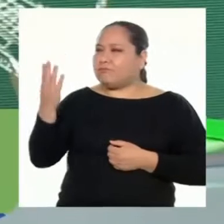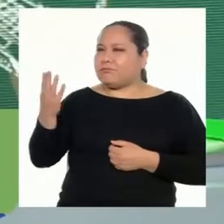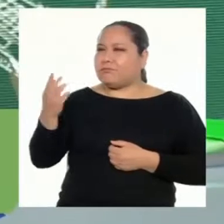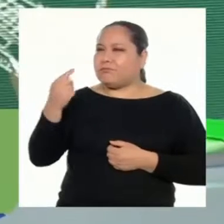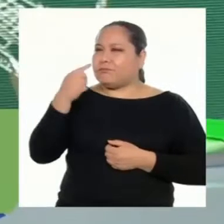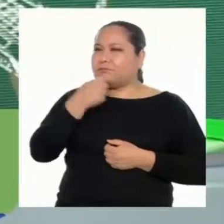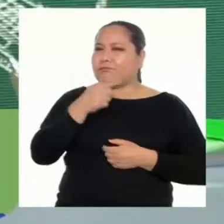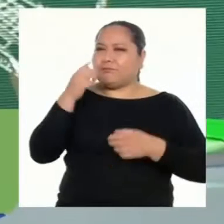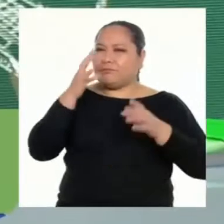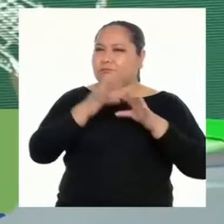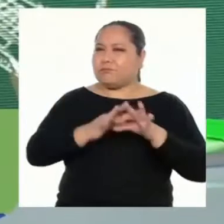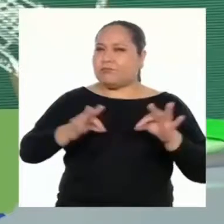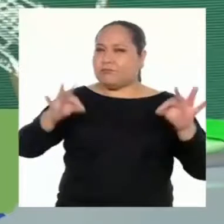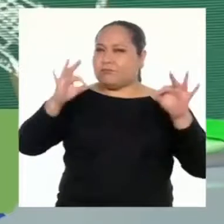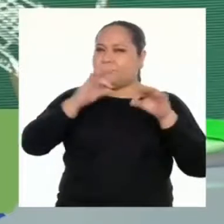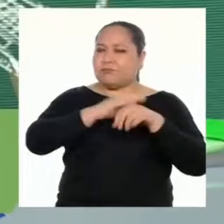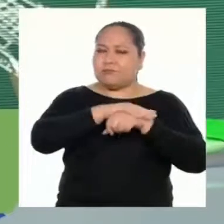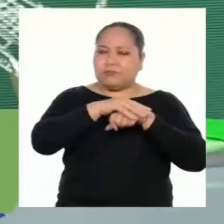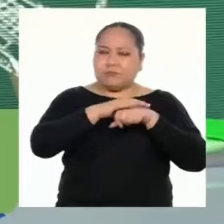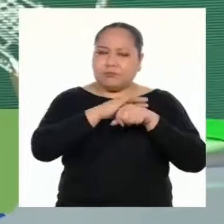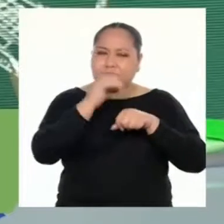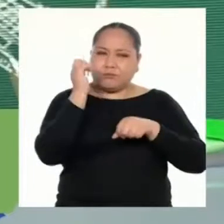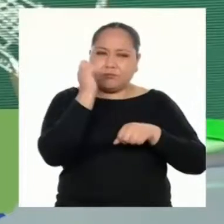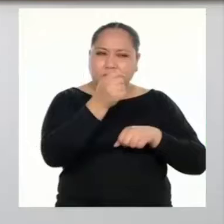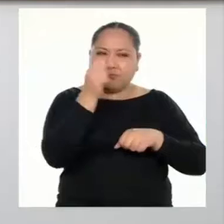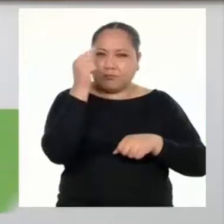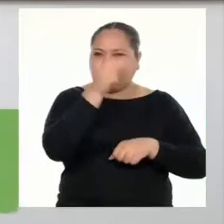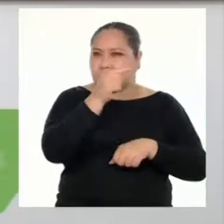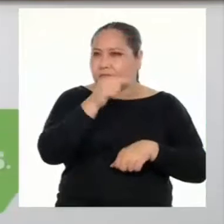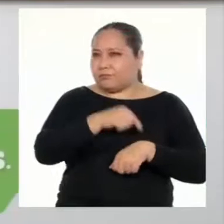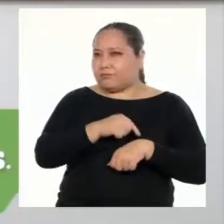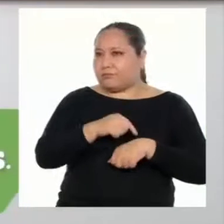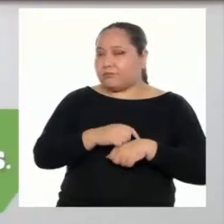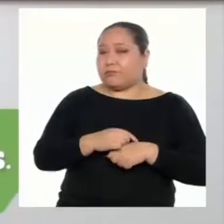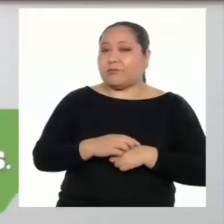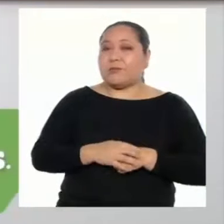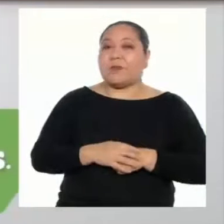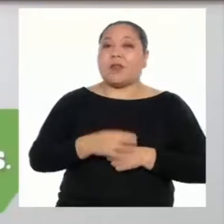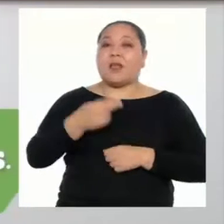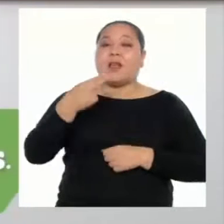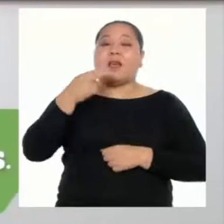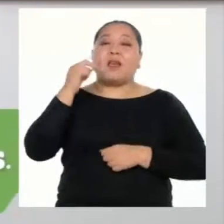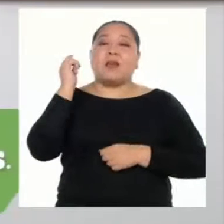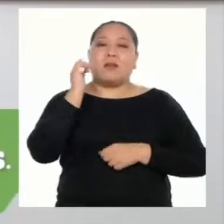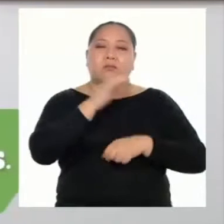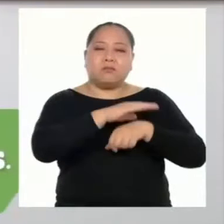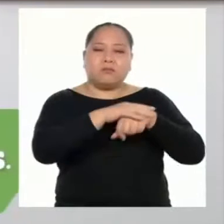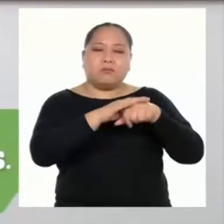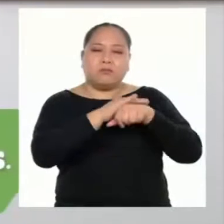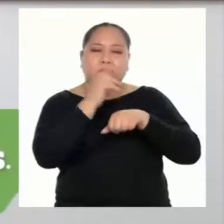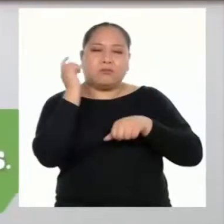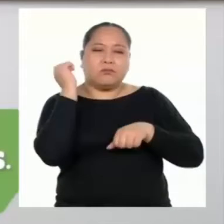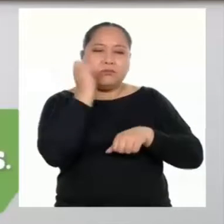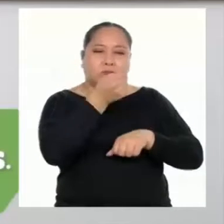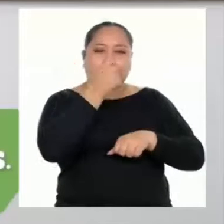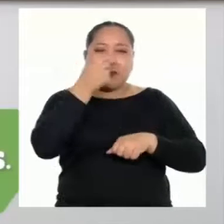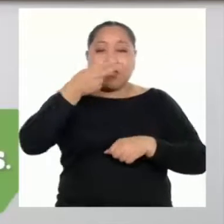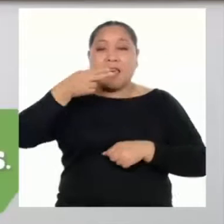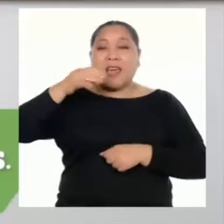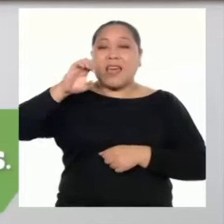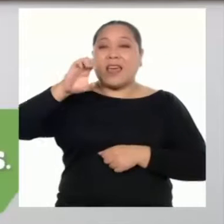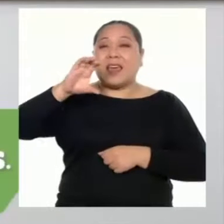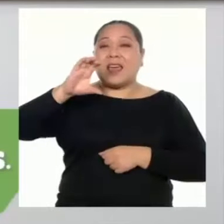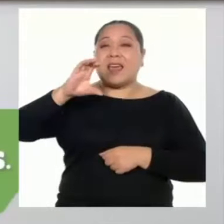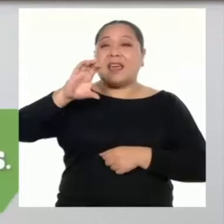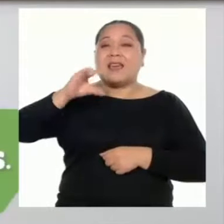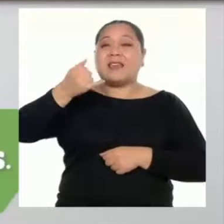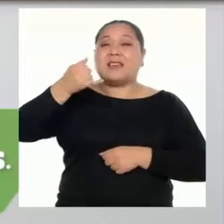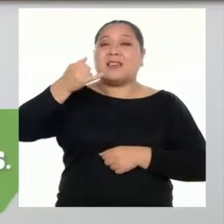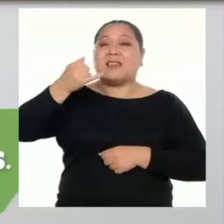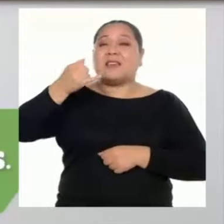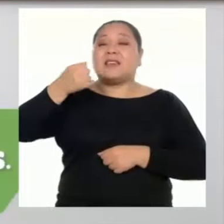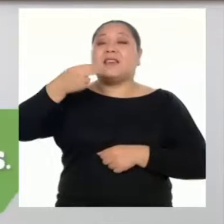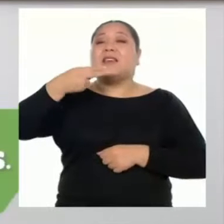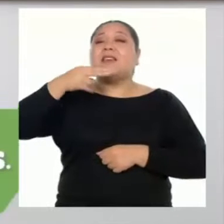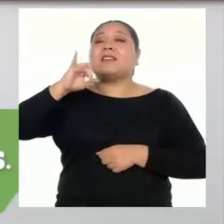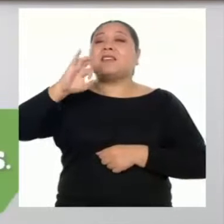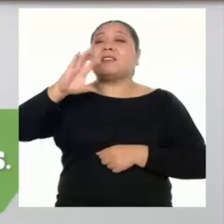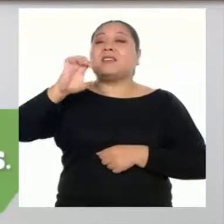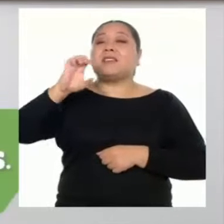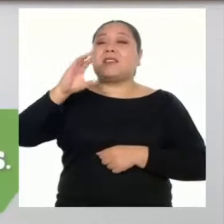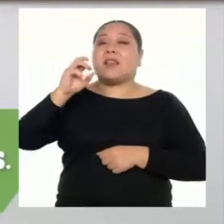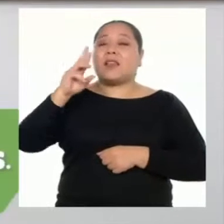Profesora, ¿eran importantes las hechiceras en ese tiempo? Las hechiceras fueron mediadoras culturales, ya que